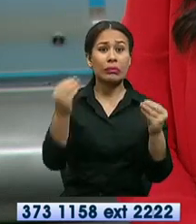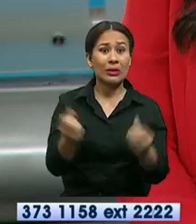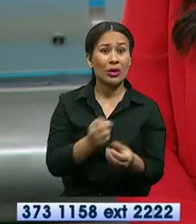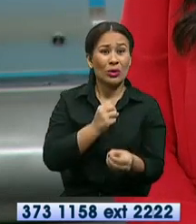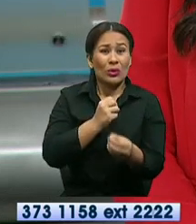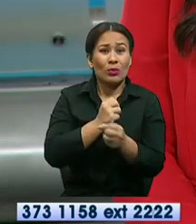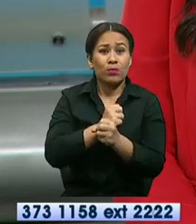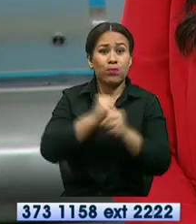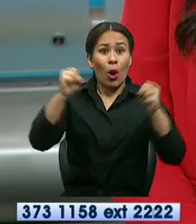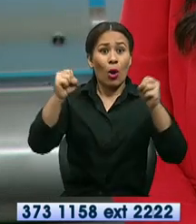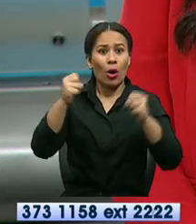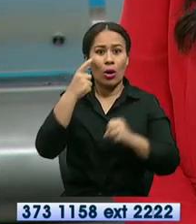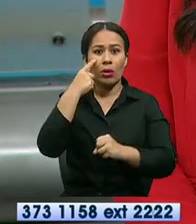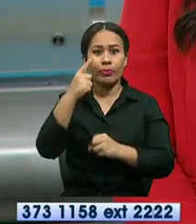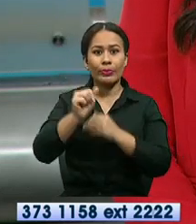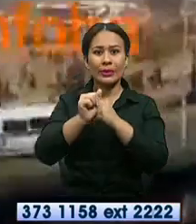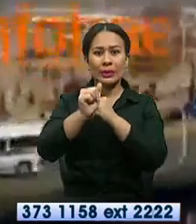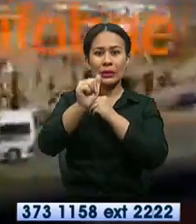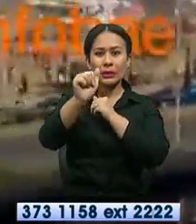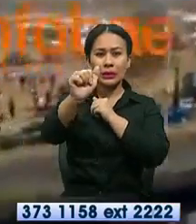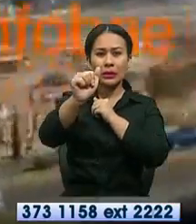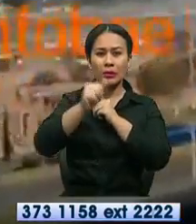de distancia.